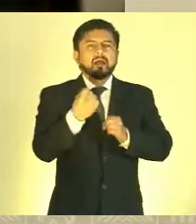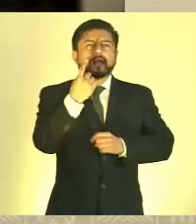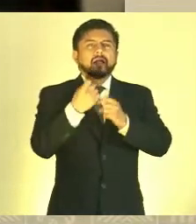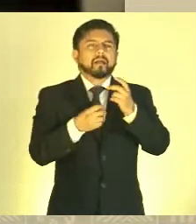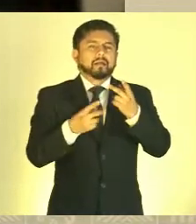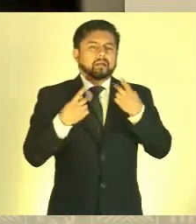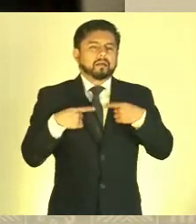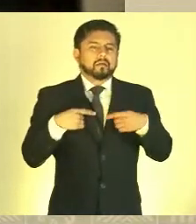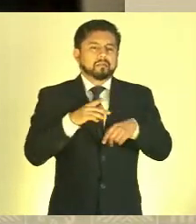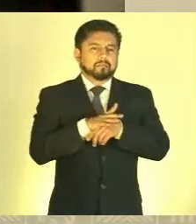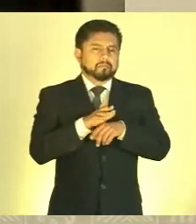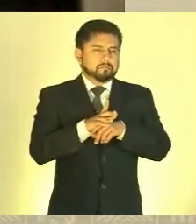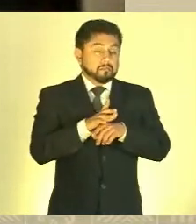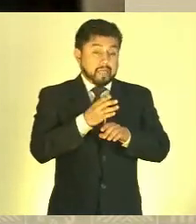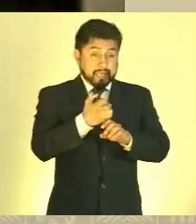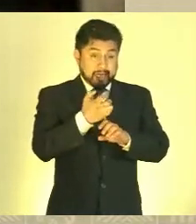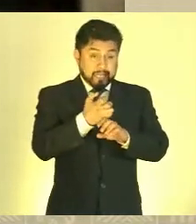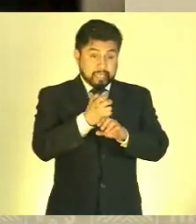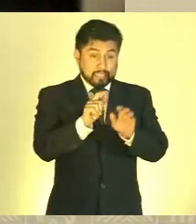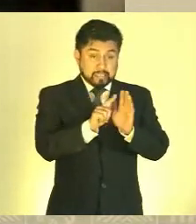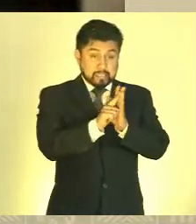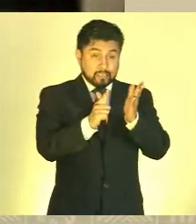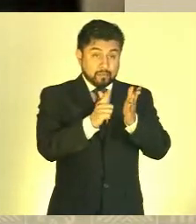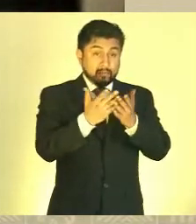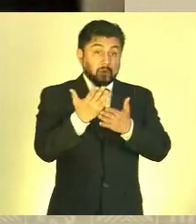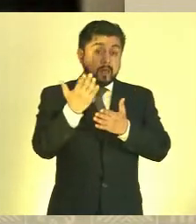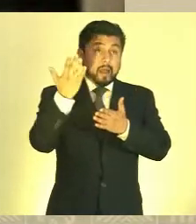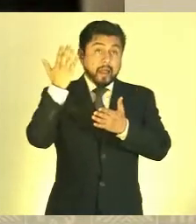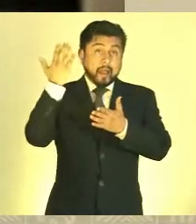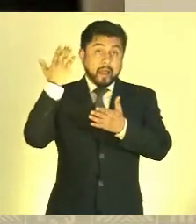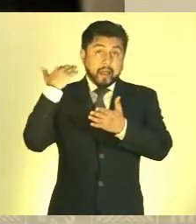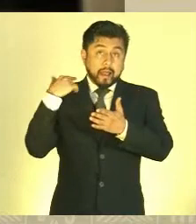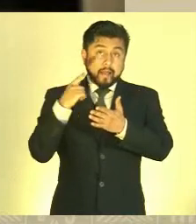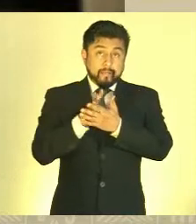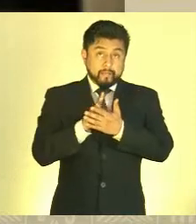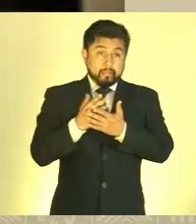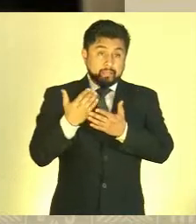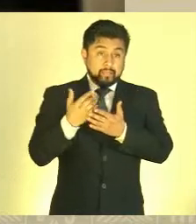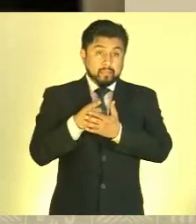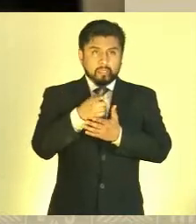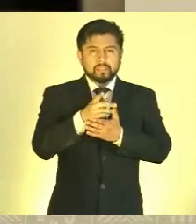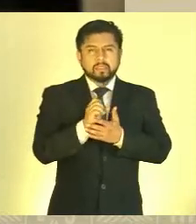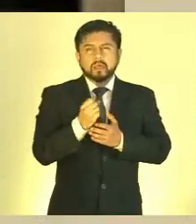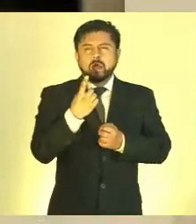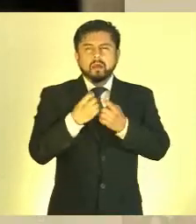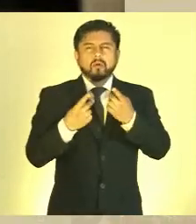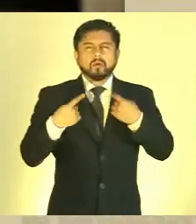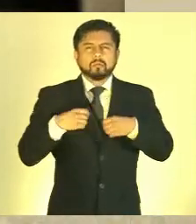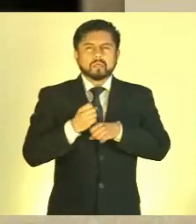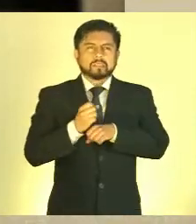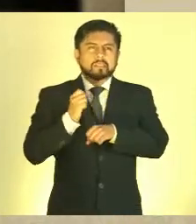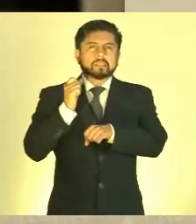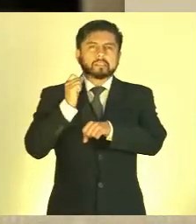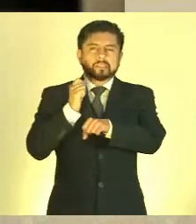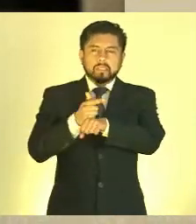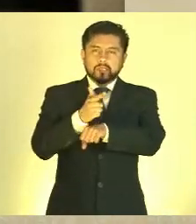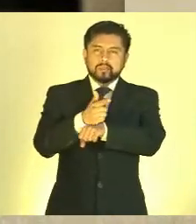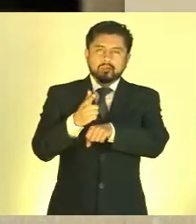fundamentalistas, la novela fue escrita antes del descubrimiento del bosón de Higgs, de la partícula de Dios,